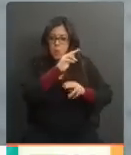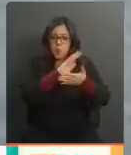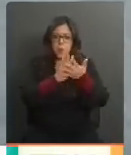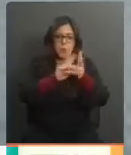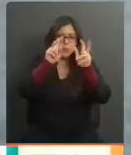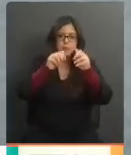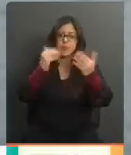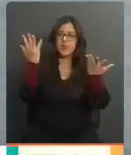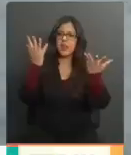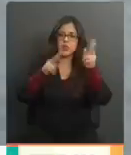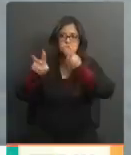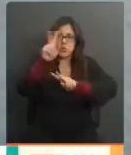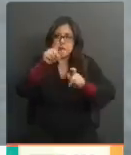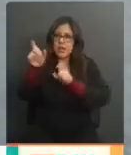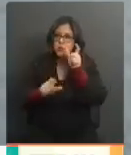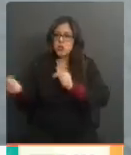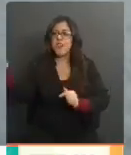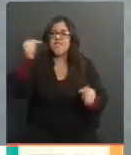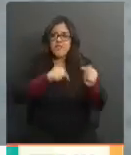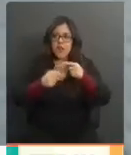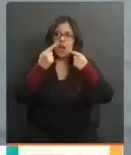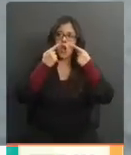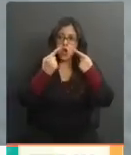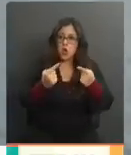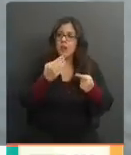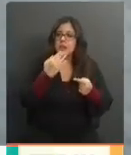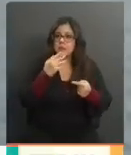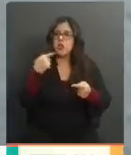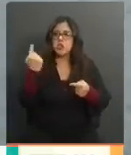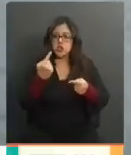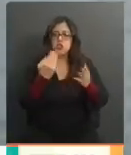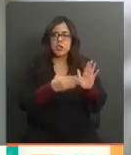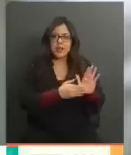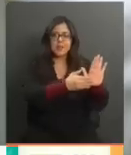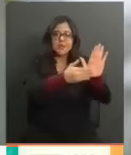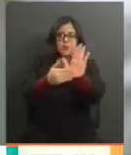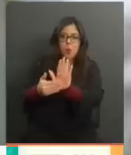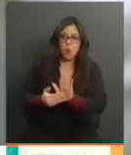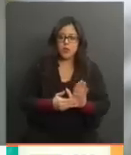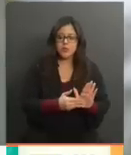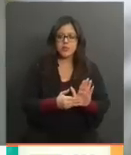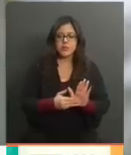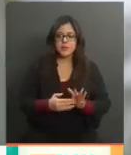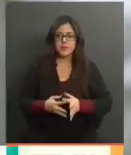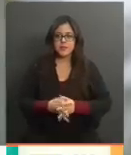que las personas vengan a Chimbarongo, conozcan, y nosotros también proyectar a Chimbarongo hacia afuera.